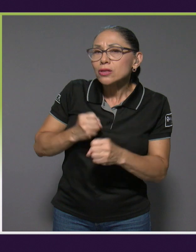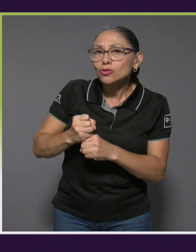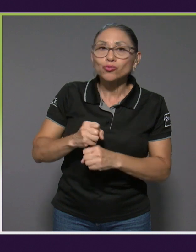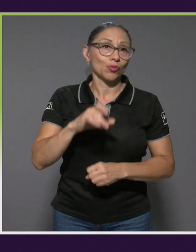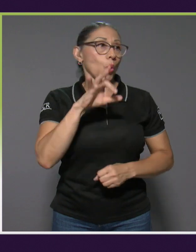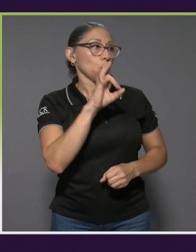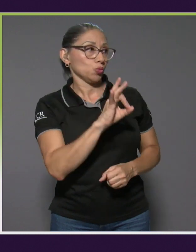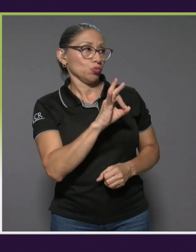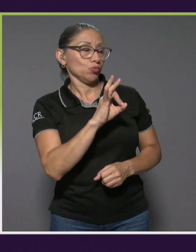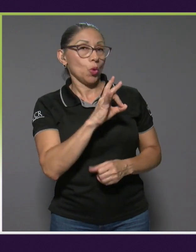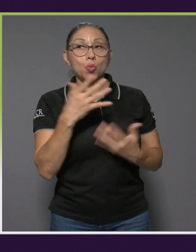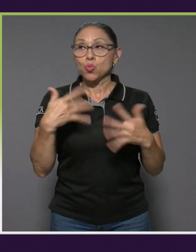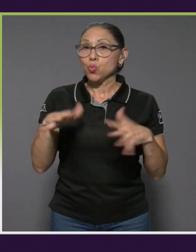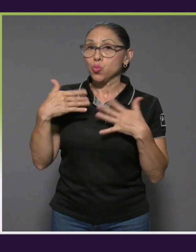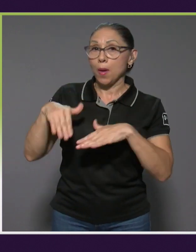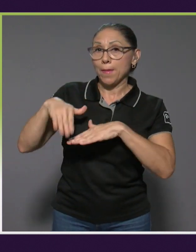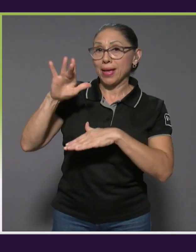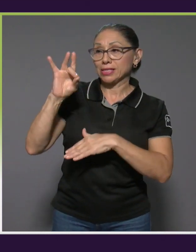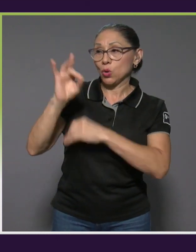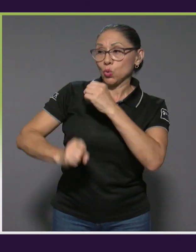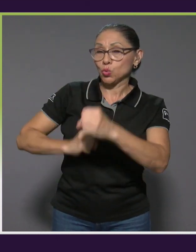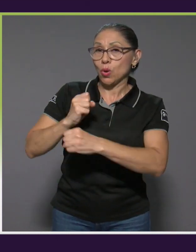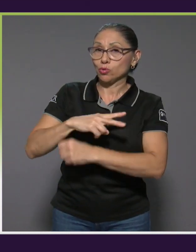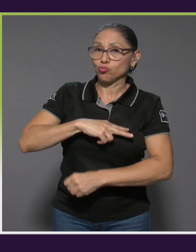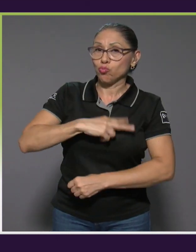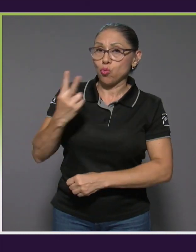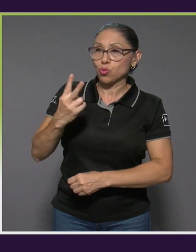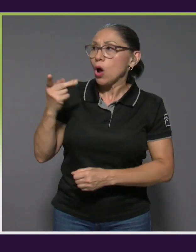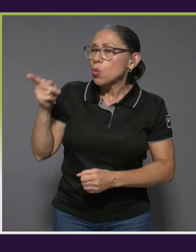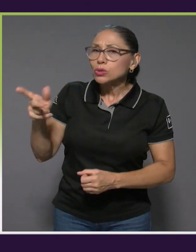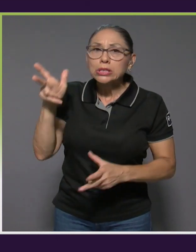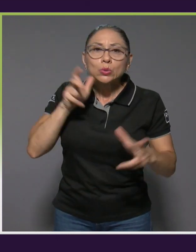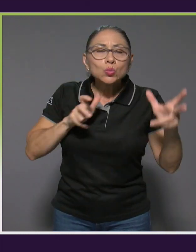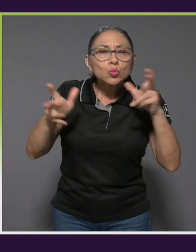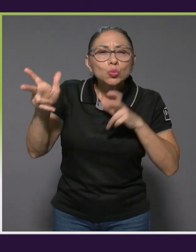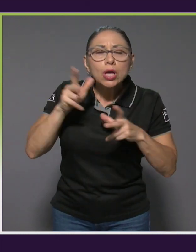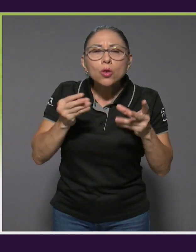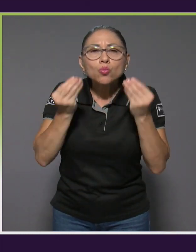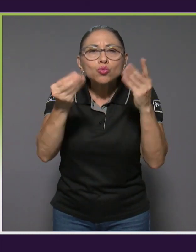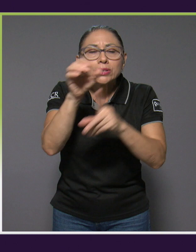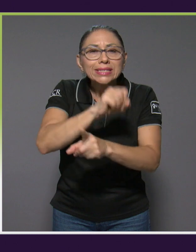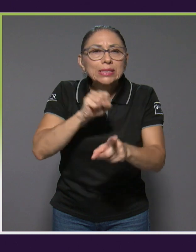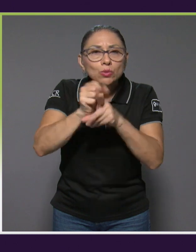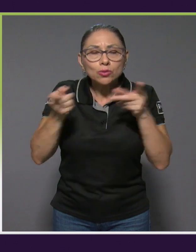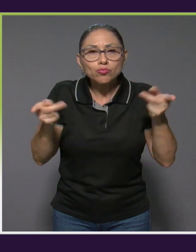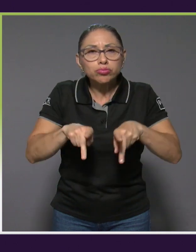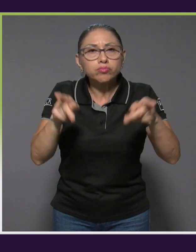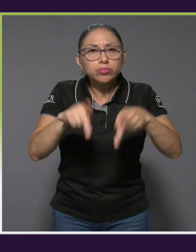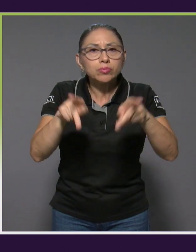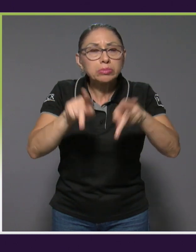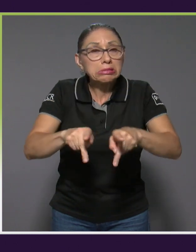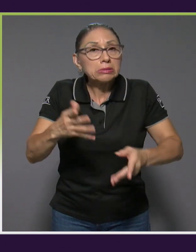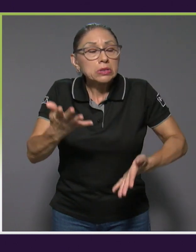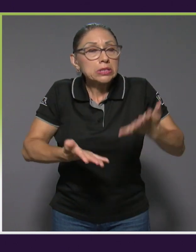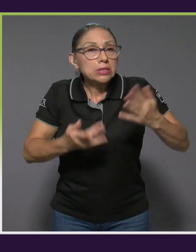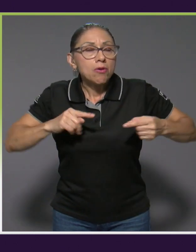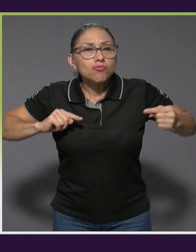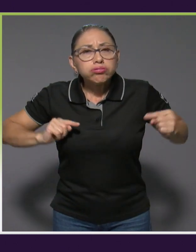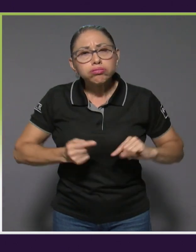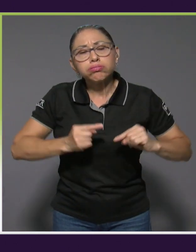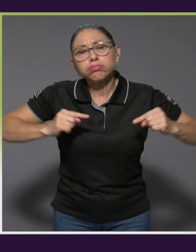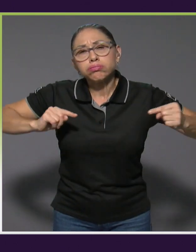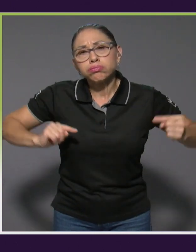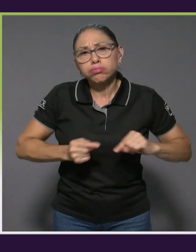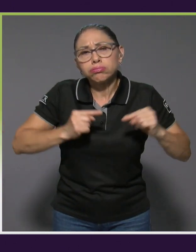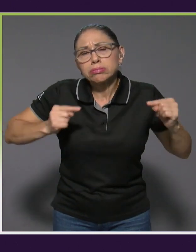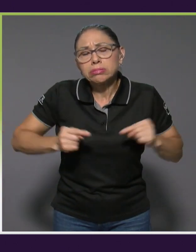años. Más de 8 años como voluntario. Me imagino que habrá escuchado muchas historias y muchas de esas bastante dolorosas, ¿verdad? Preocupantes